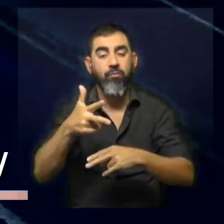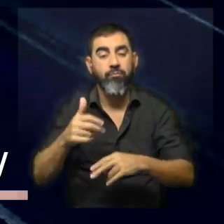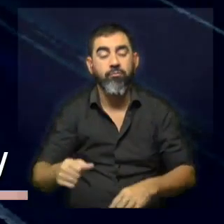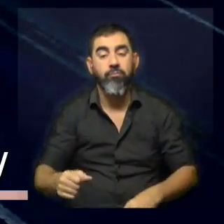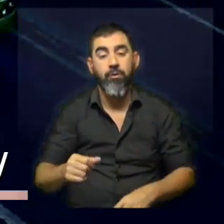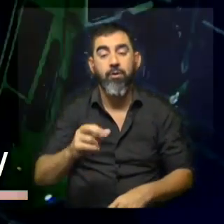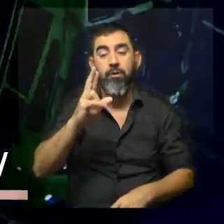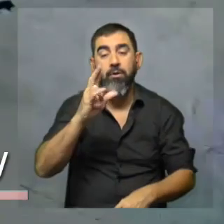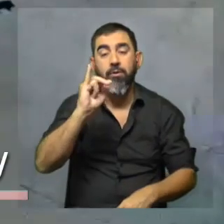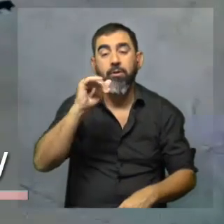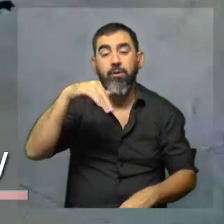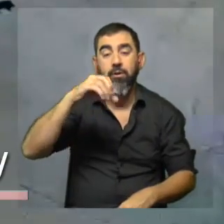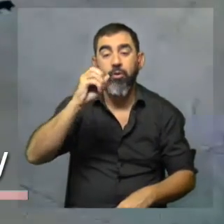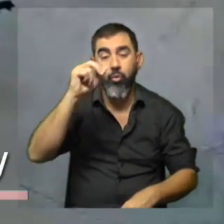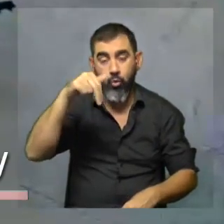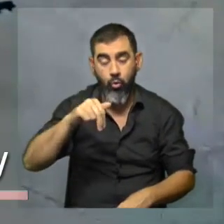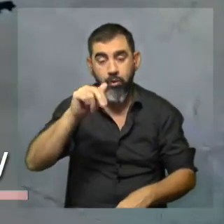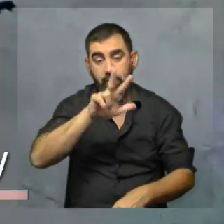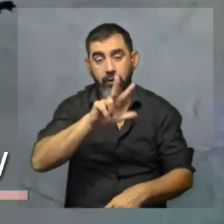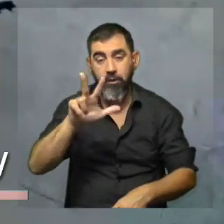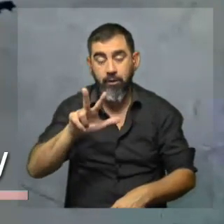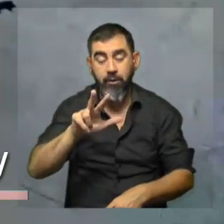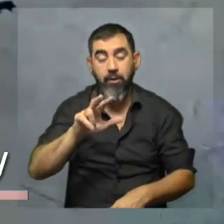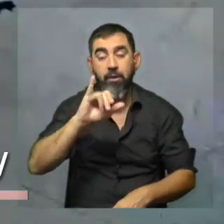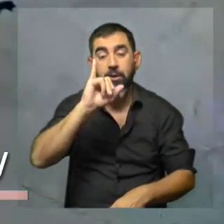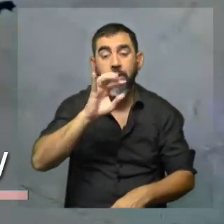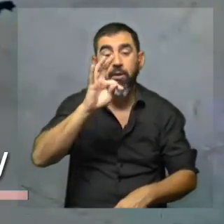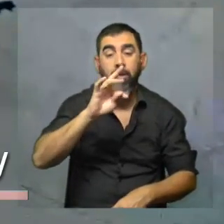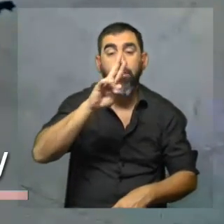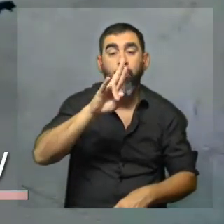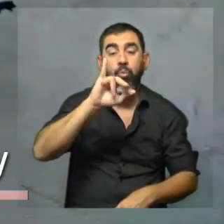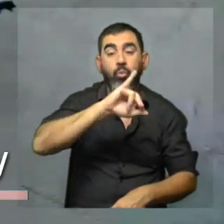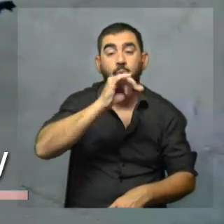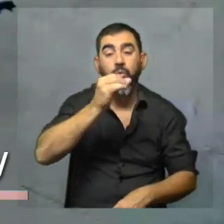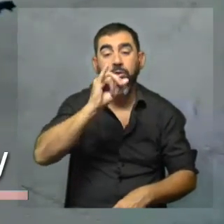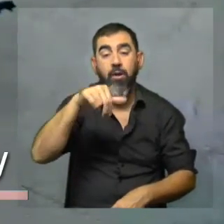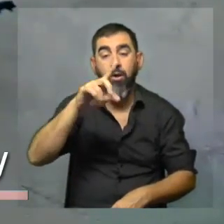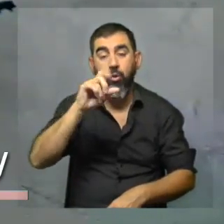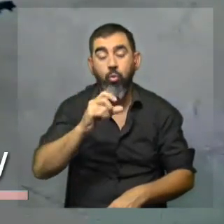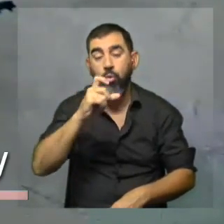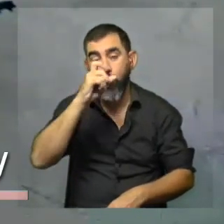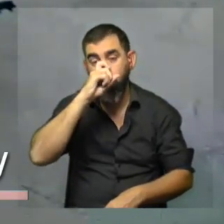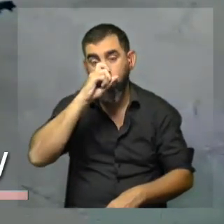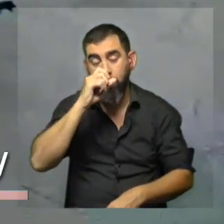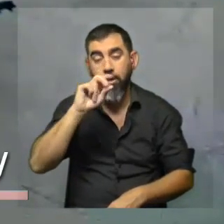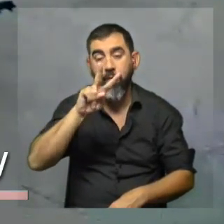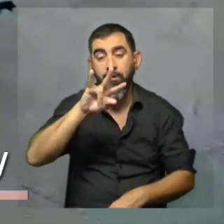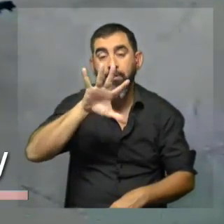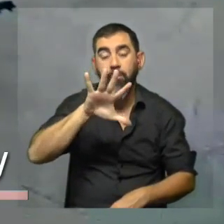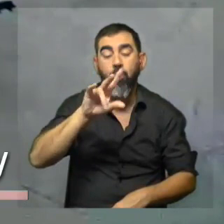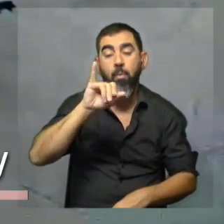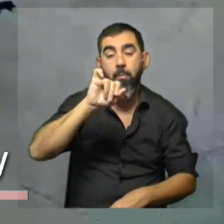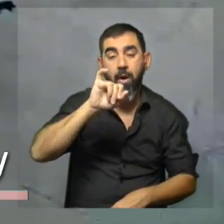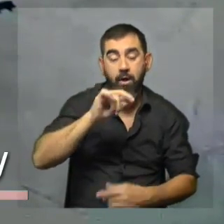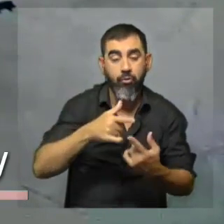atención, Rincón entre 33 y Sarandí, y Tizengón entre Buenos Aires y 25 de mayo, Juan Carlos Gómez entre 25 de mayo y Buenos